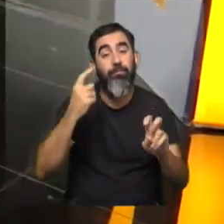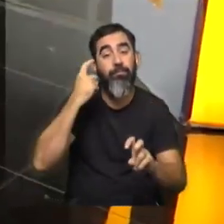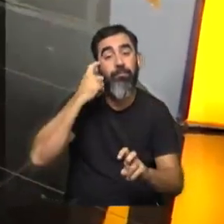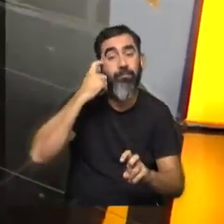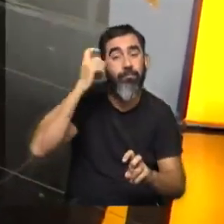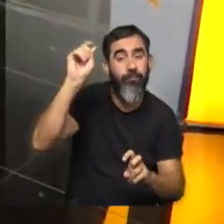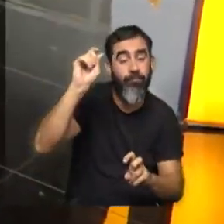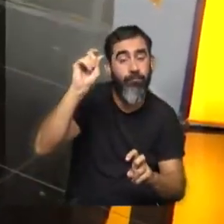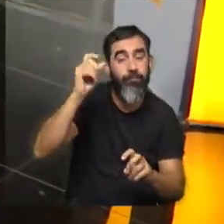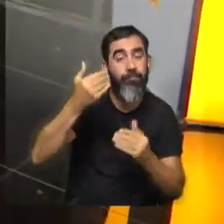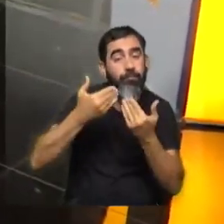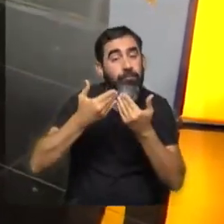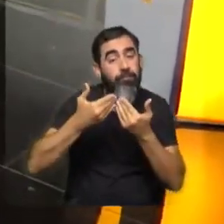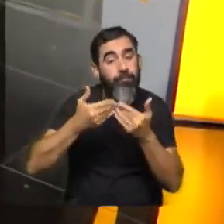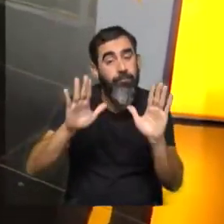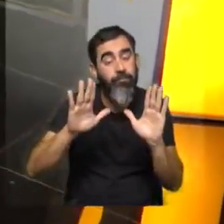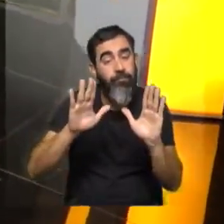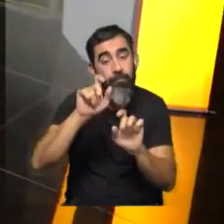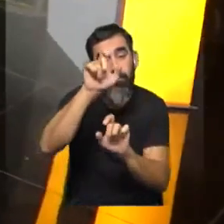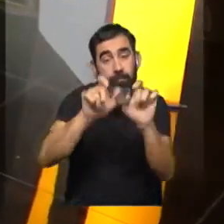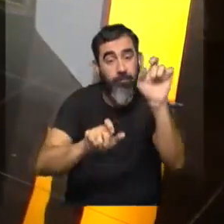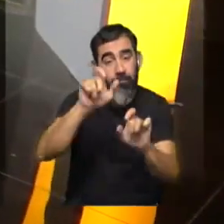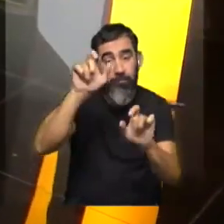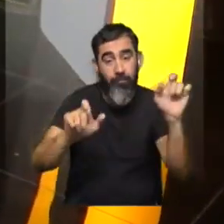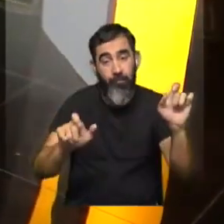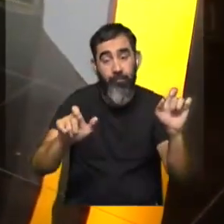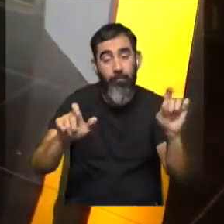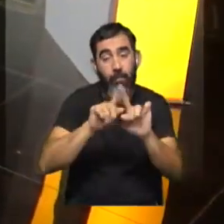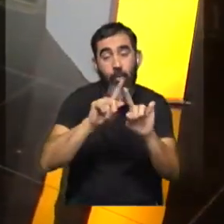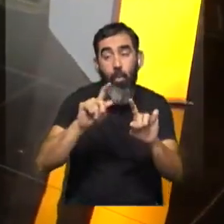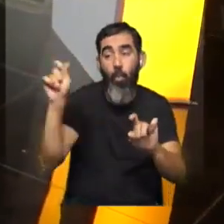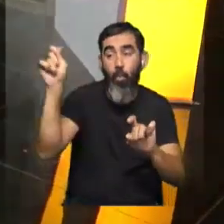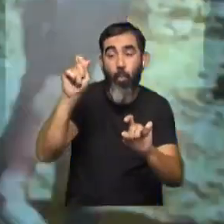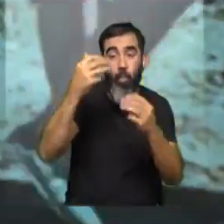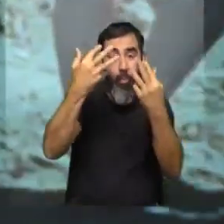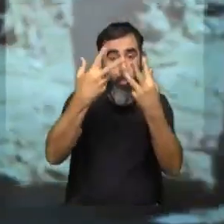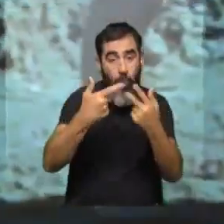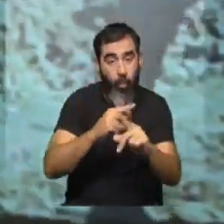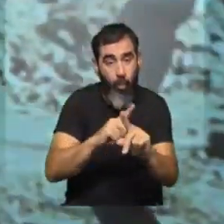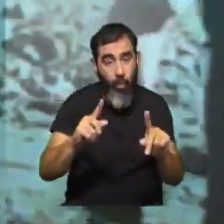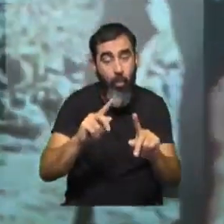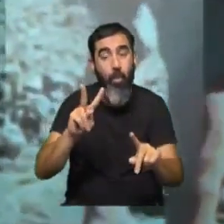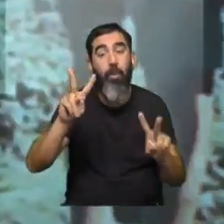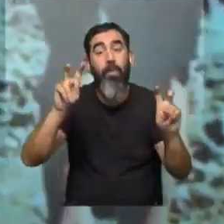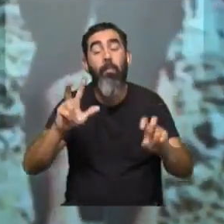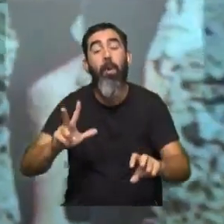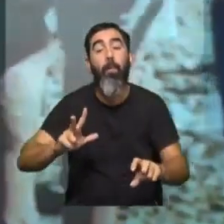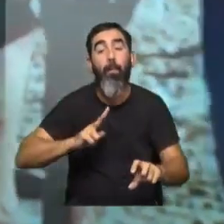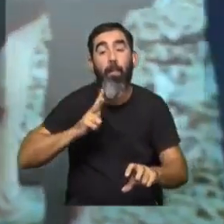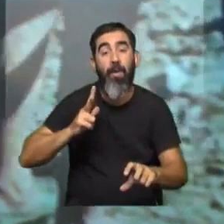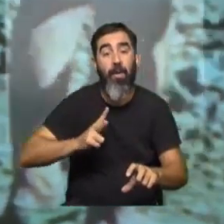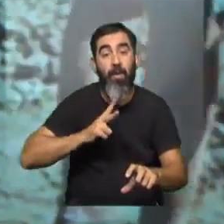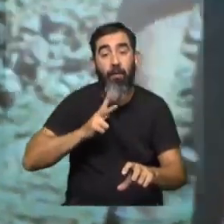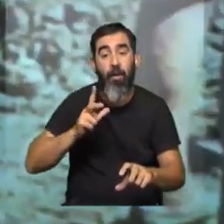que arranca en personas, no en organismos públicos, sino en el ámbito privado, que vienen